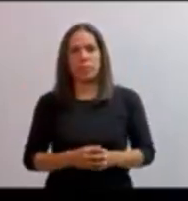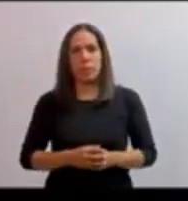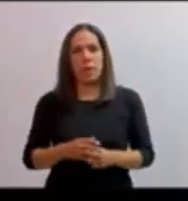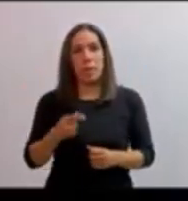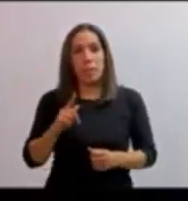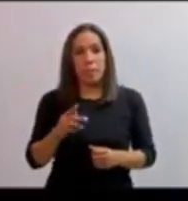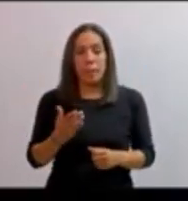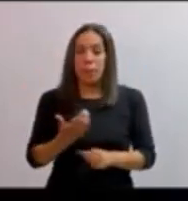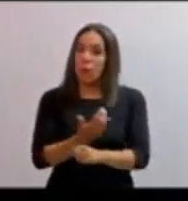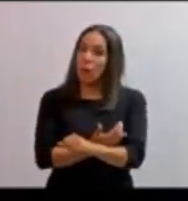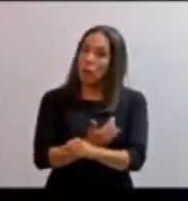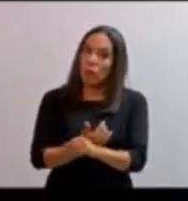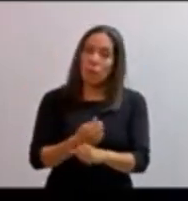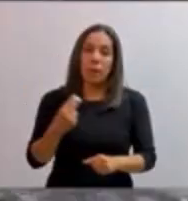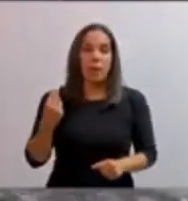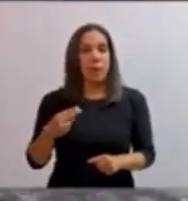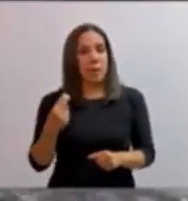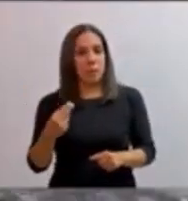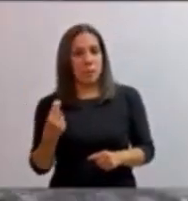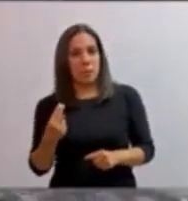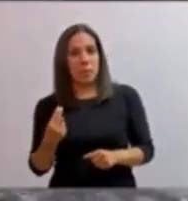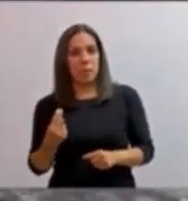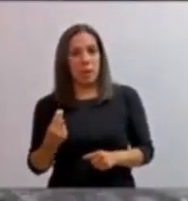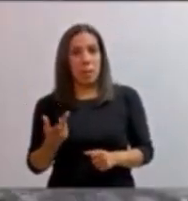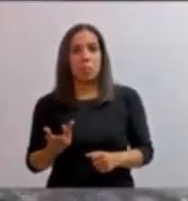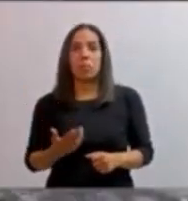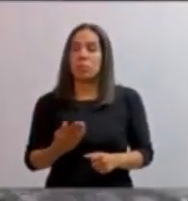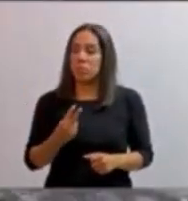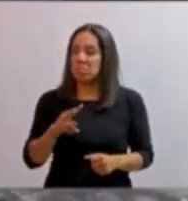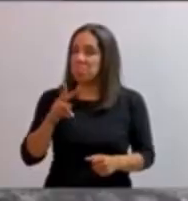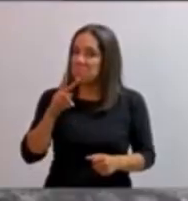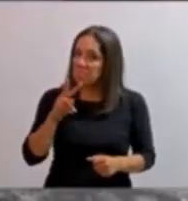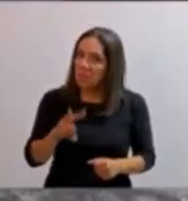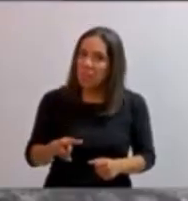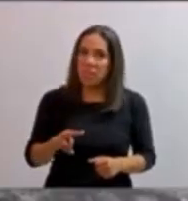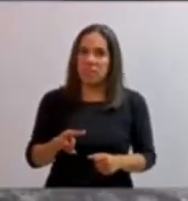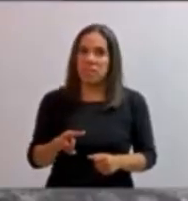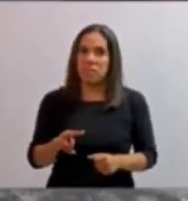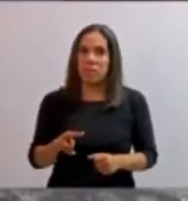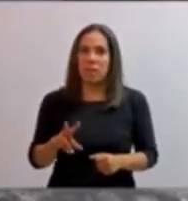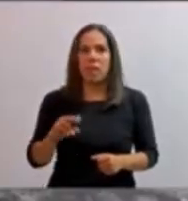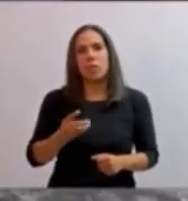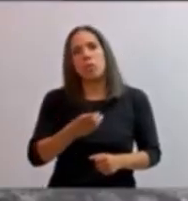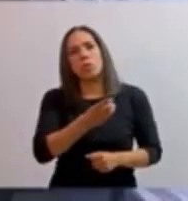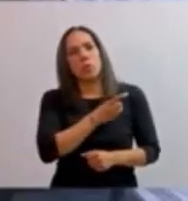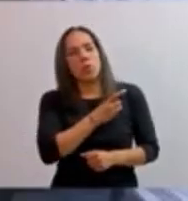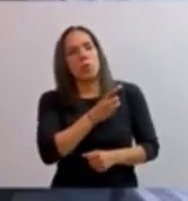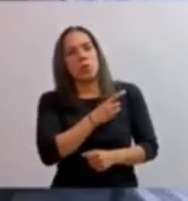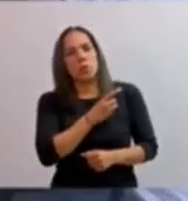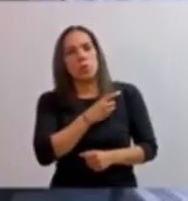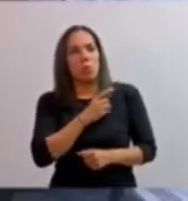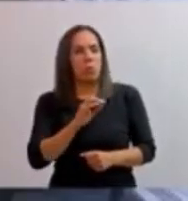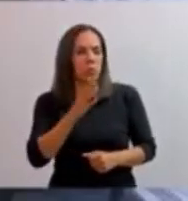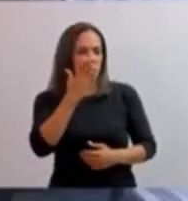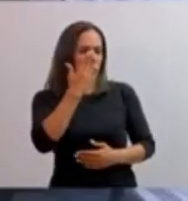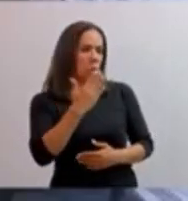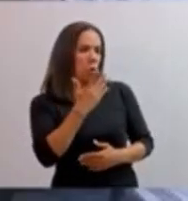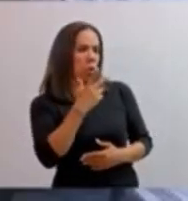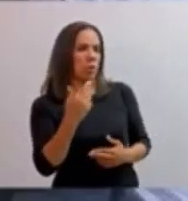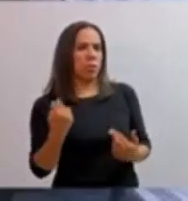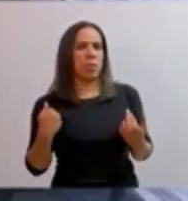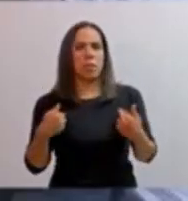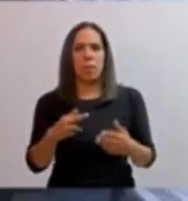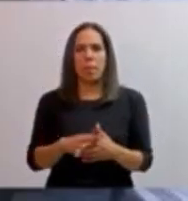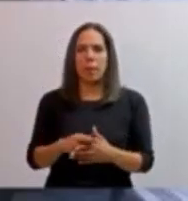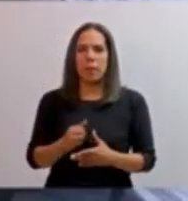este acompañamiento técnico-pedagógico de la supervisión escolar hacia las diferentes figuras, sobre todo en